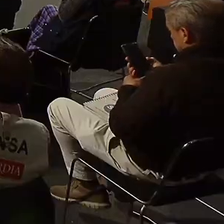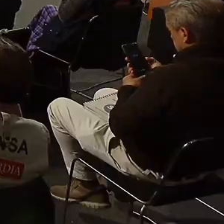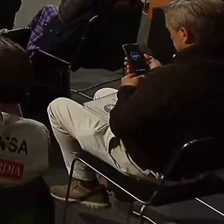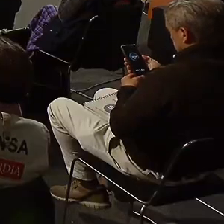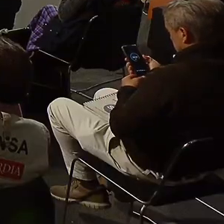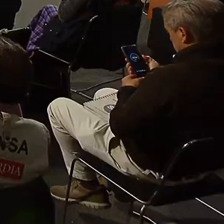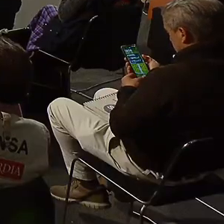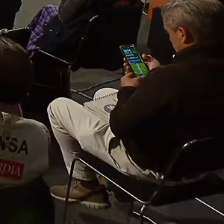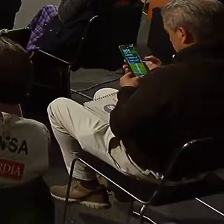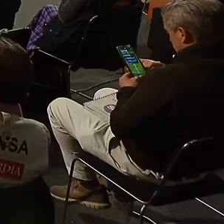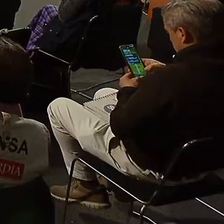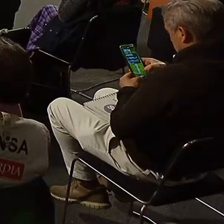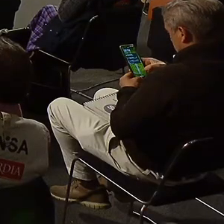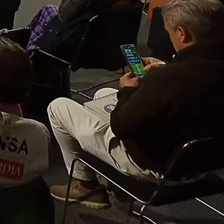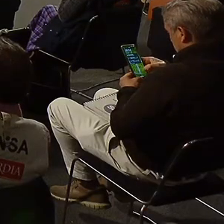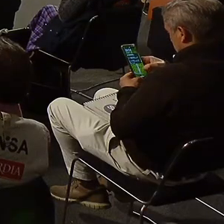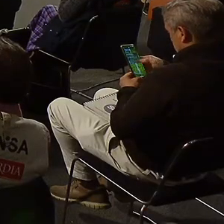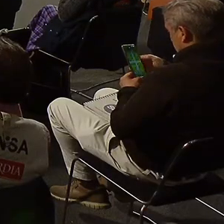Ya llevamos